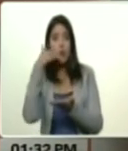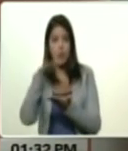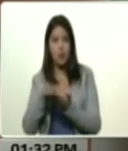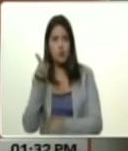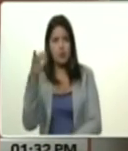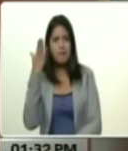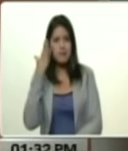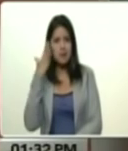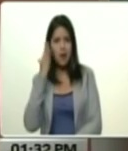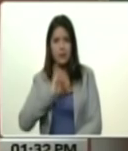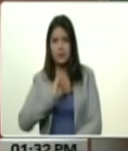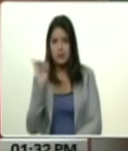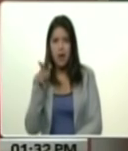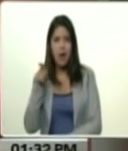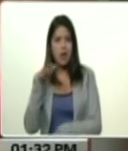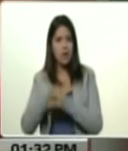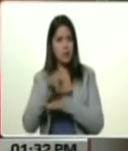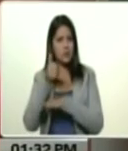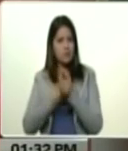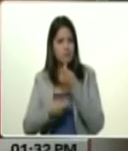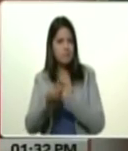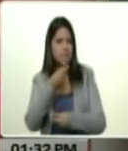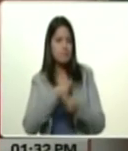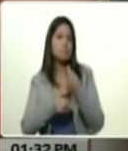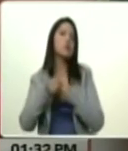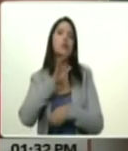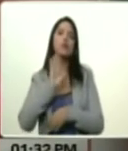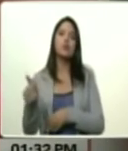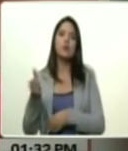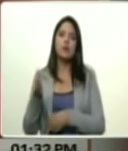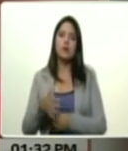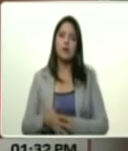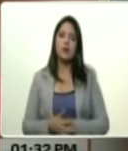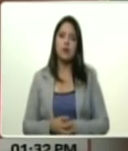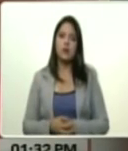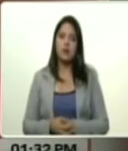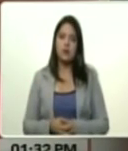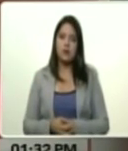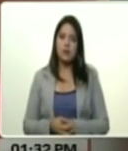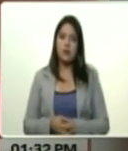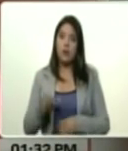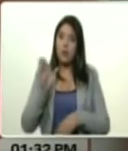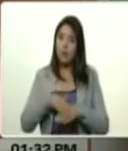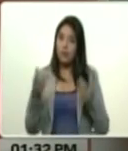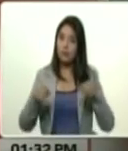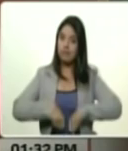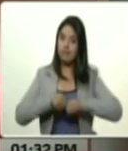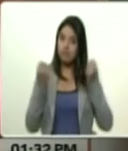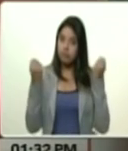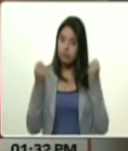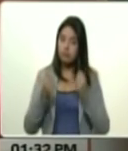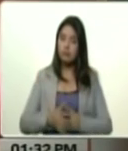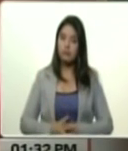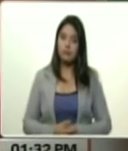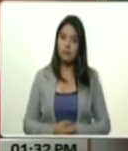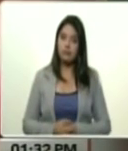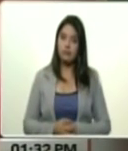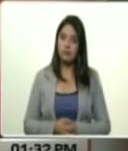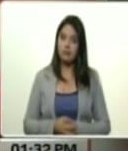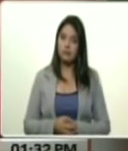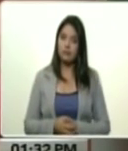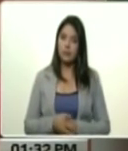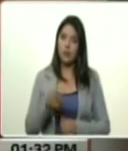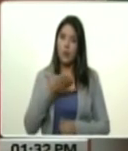tenía una purgó condena por haber cometido un